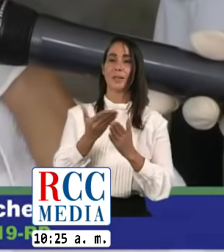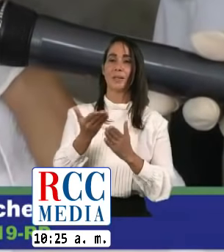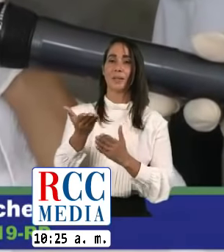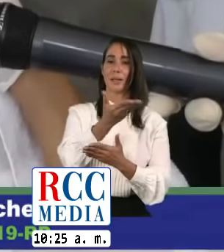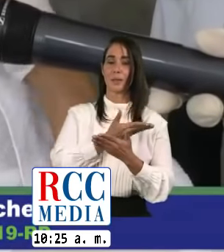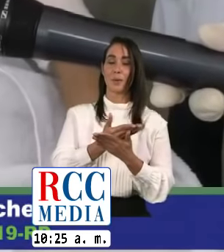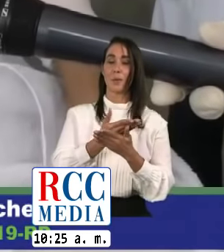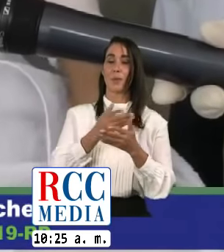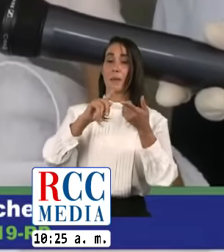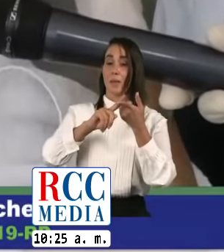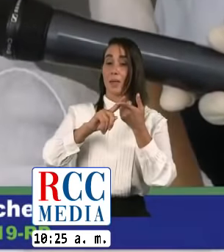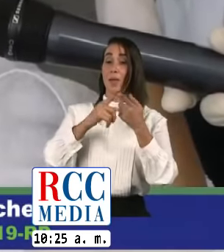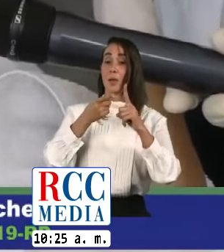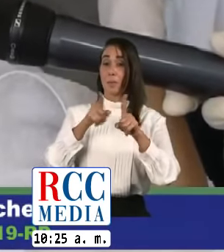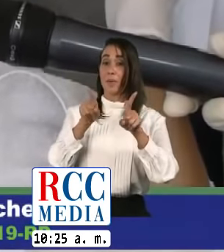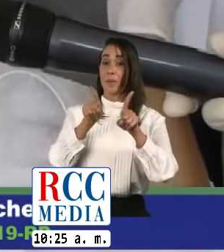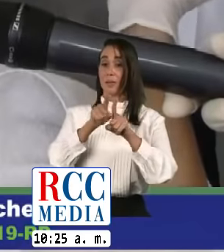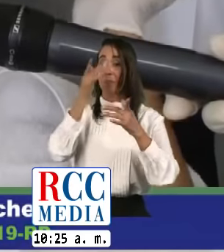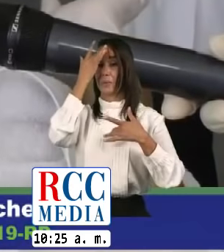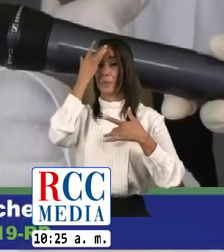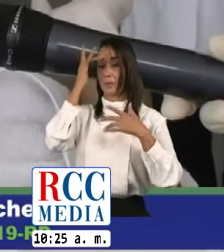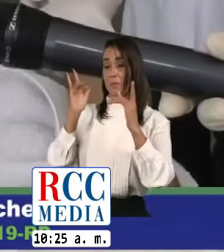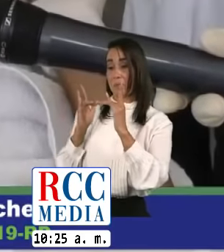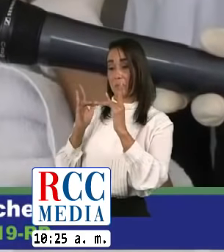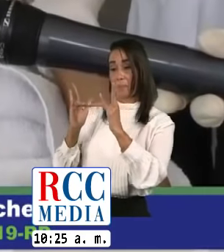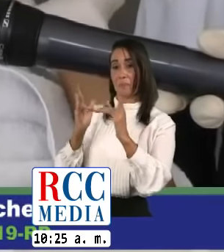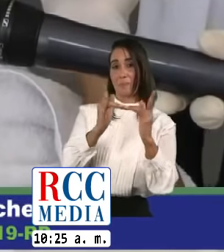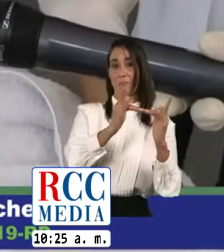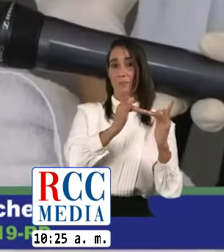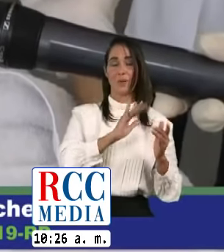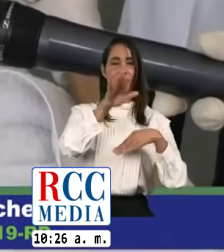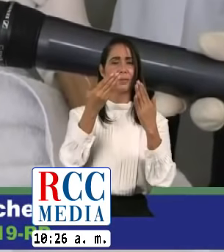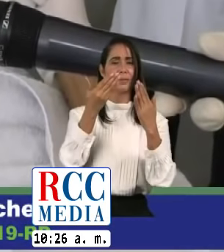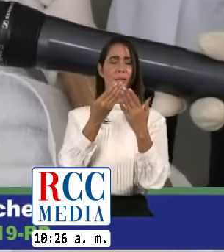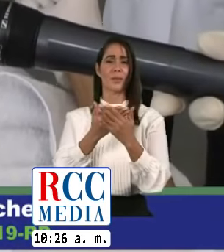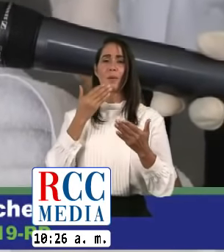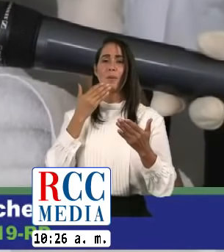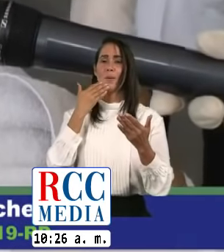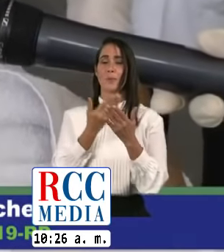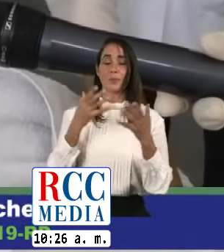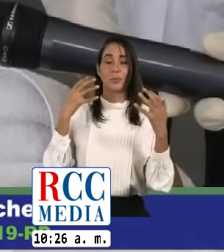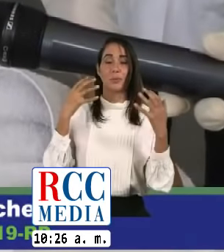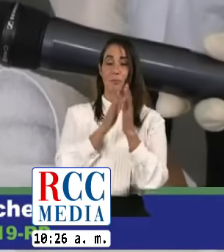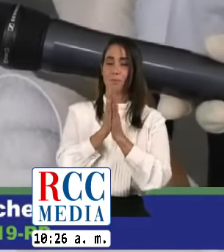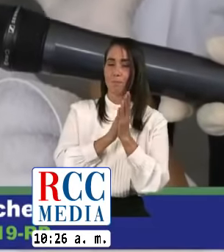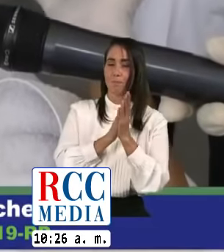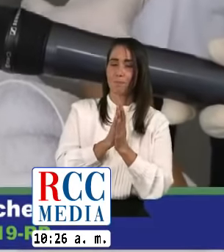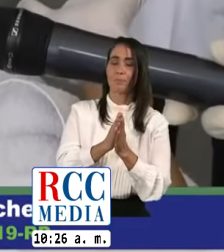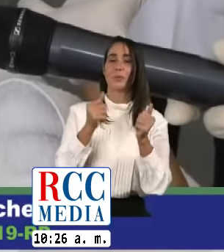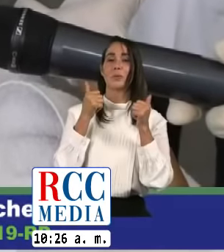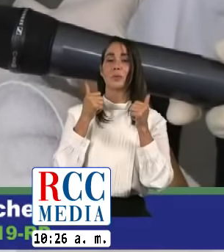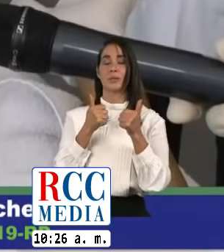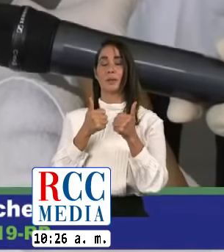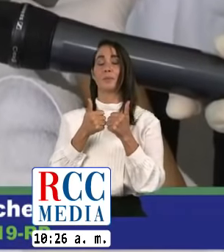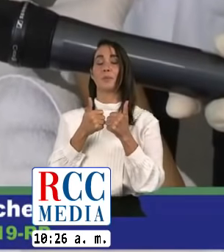Mi compañera que estaba conmigo en la sala y a todo, mucho ánimo